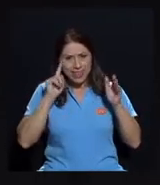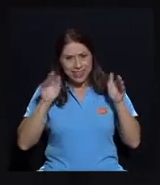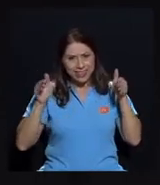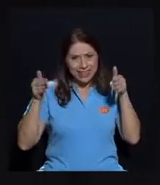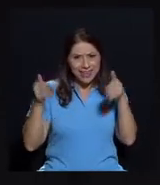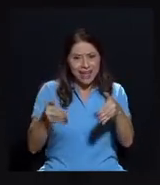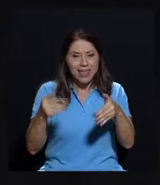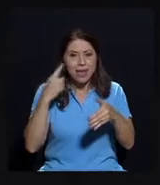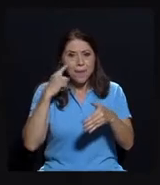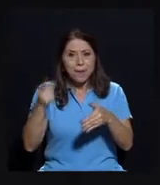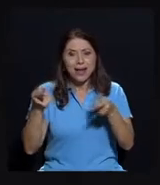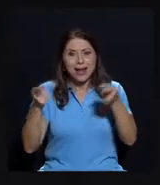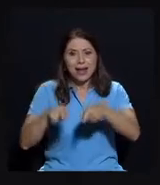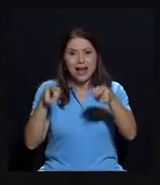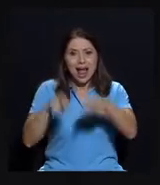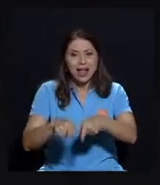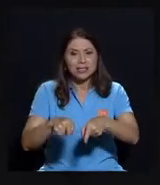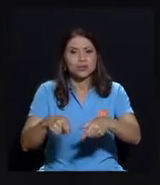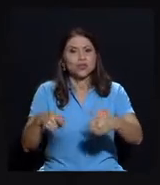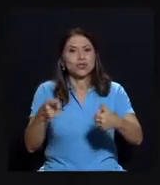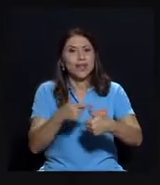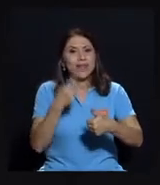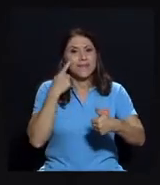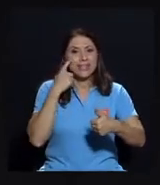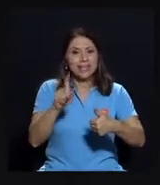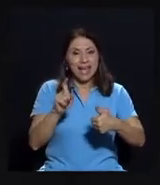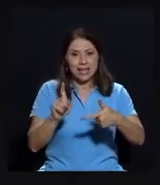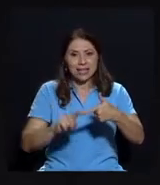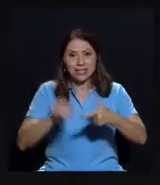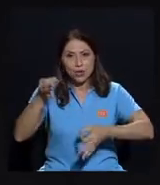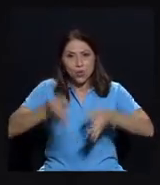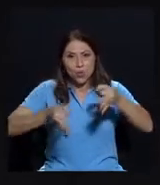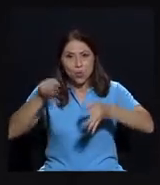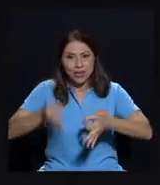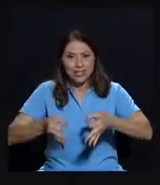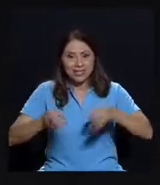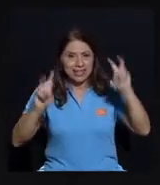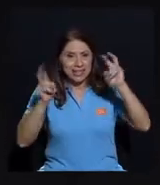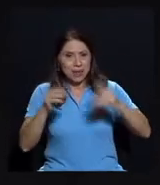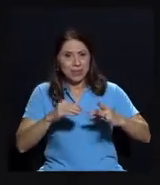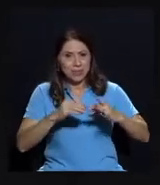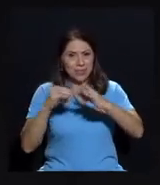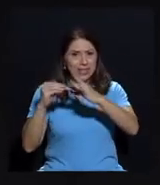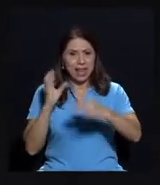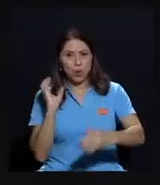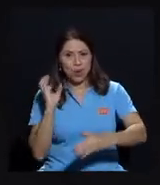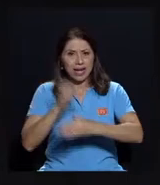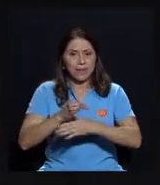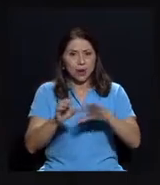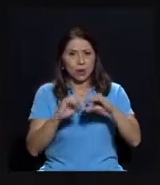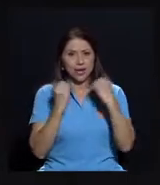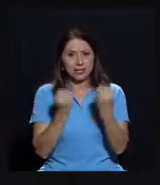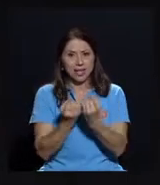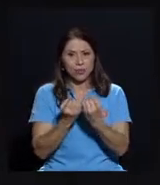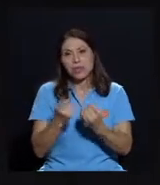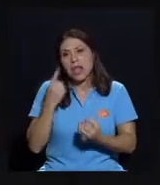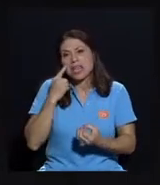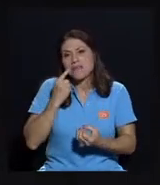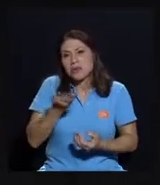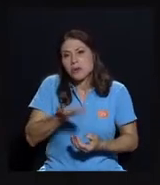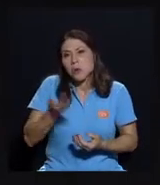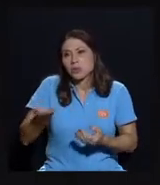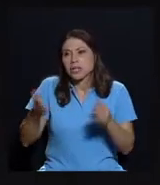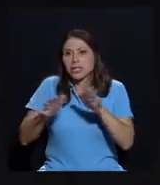casos en materia tanto de fiscales como de jueces en materia especializada del crimen organizado hay que ver qué cosas del contexto